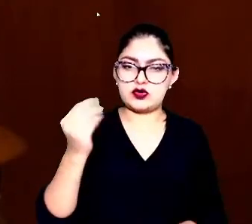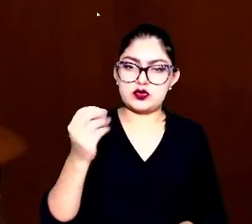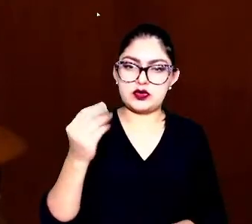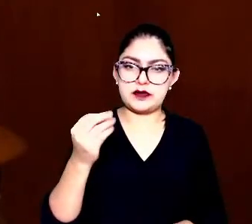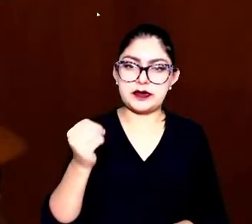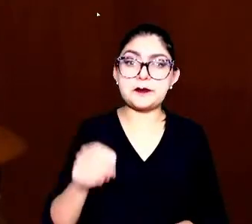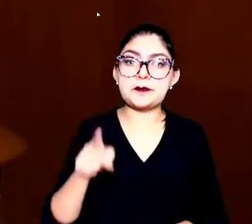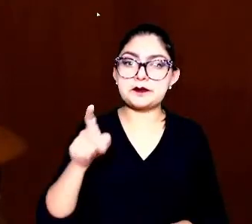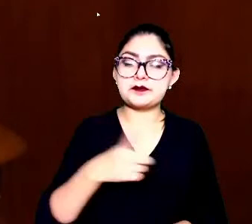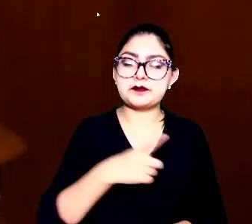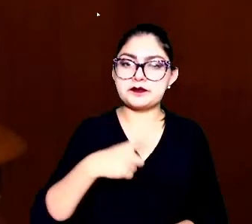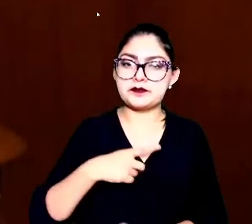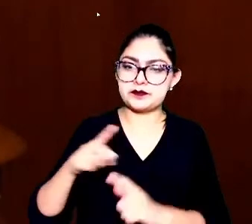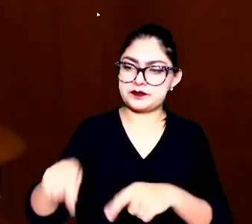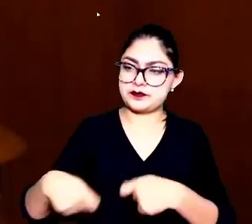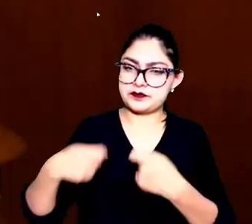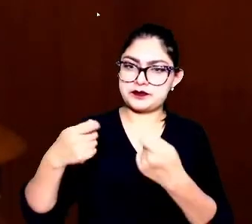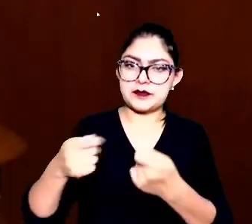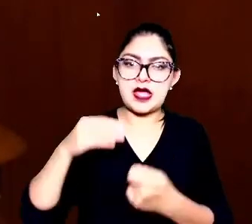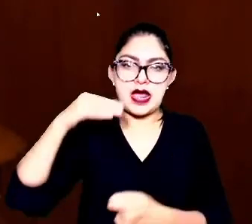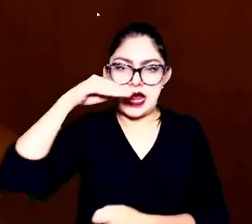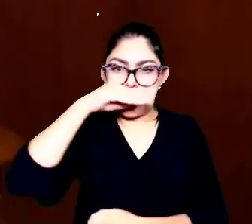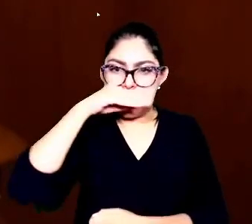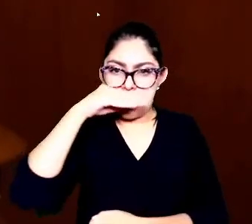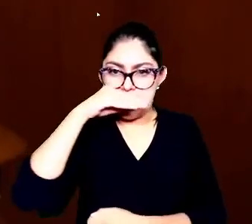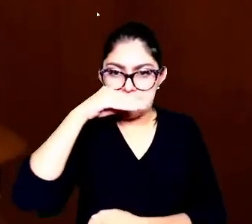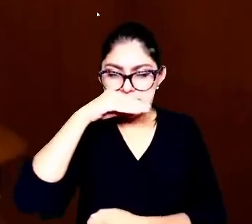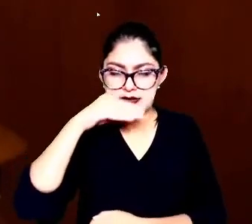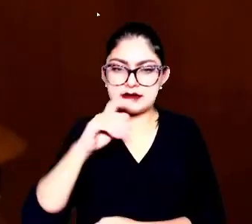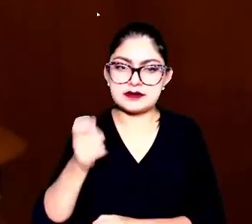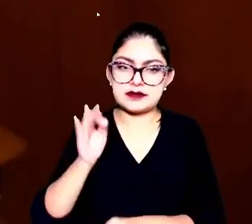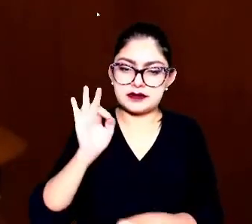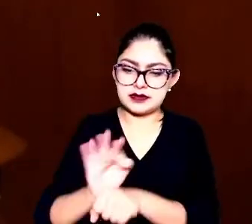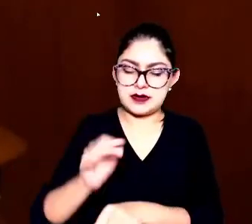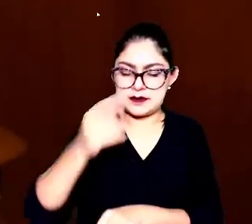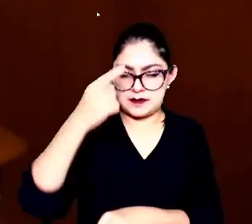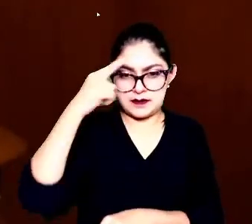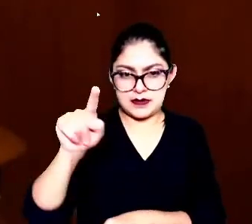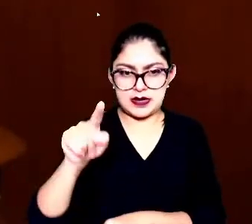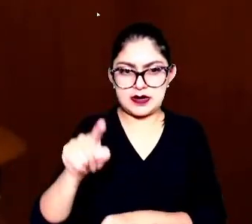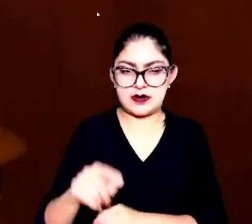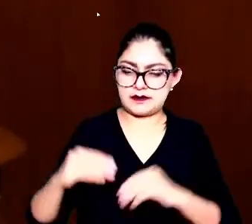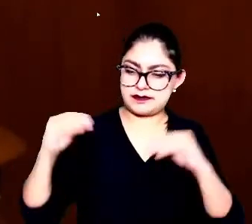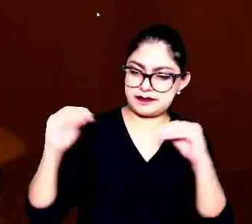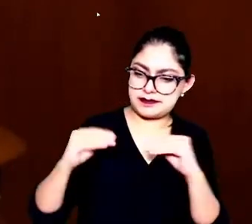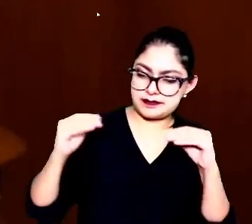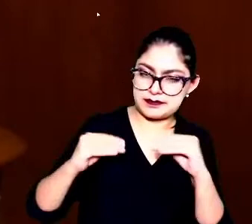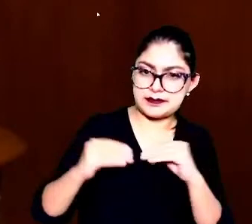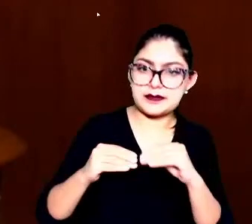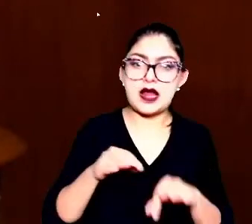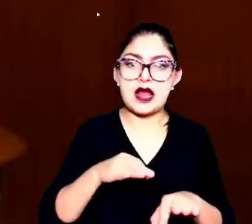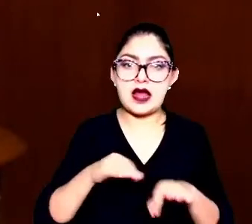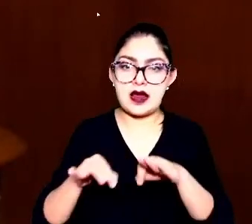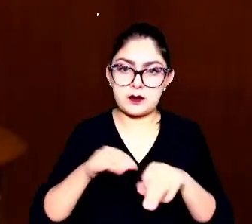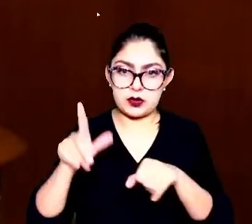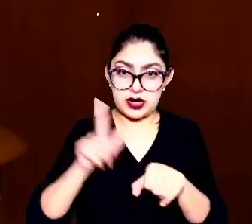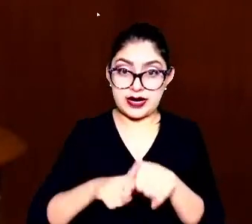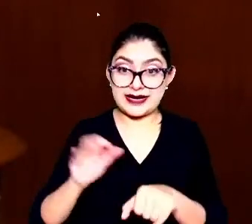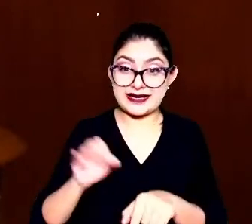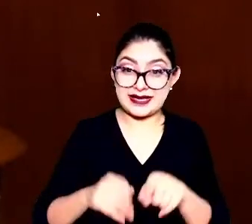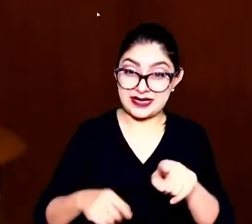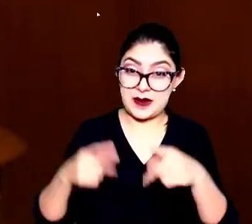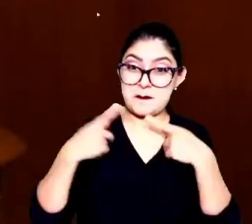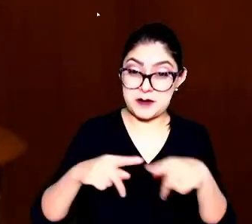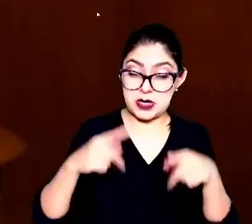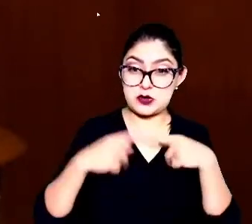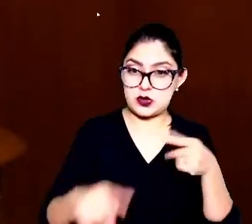gratuitamente patrocinio en la defensa en materia laboral siempre y cuando el solicitante sea una